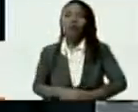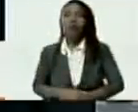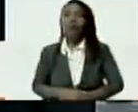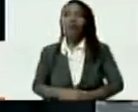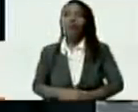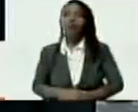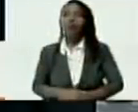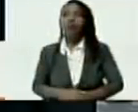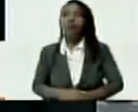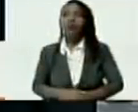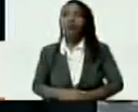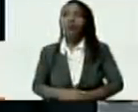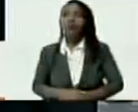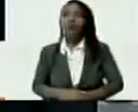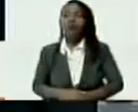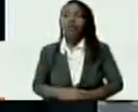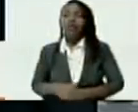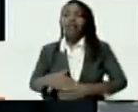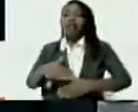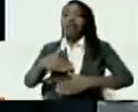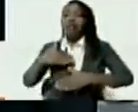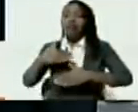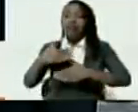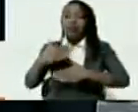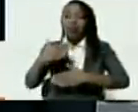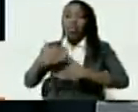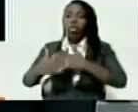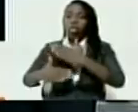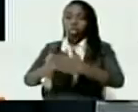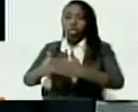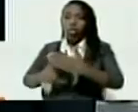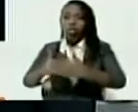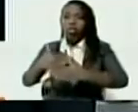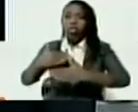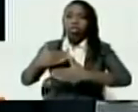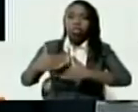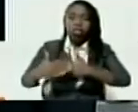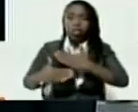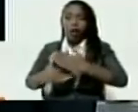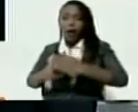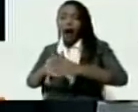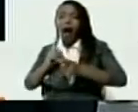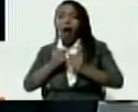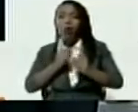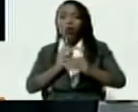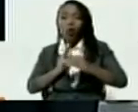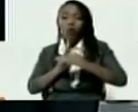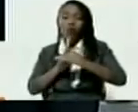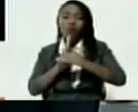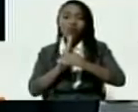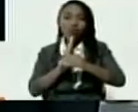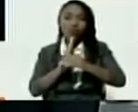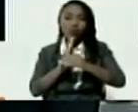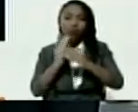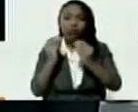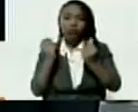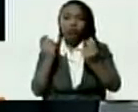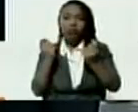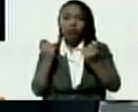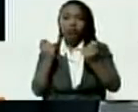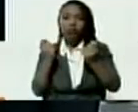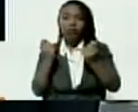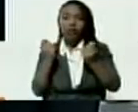Se ha desacelerado y en algunos casos se ha paralizado totalmente la economía